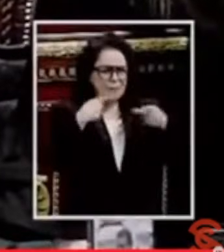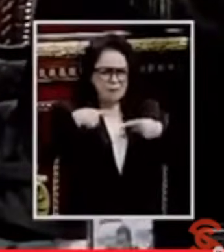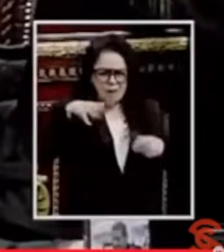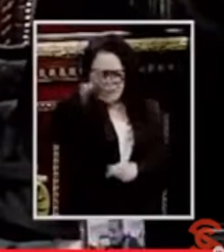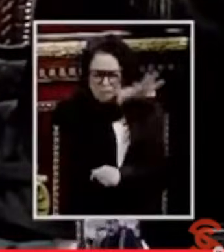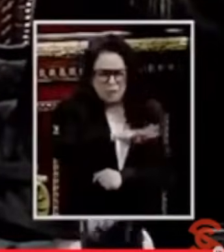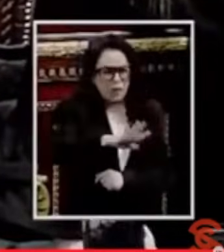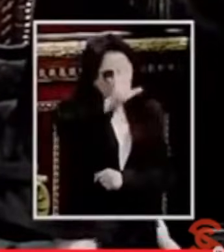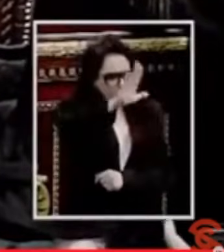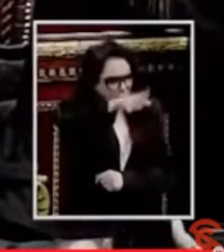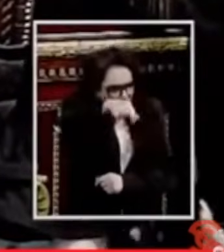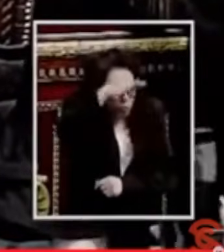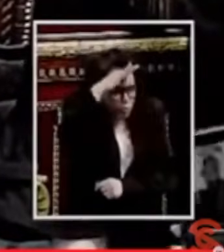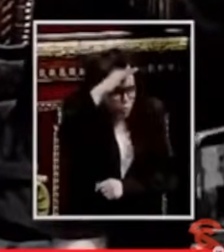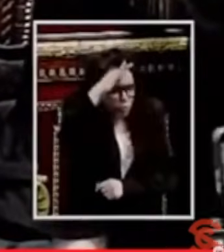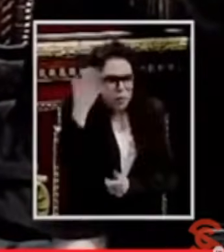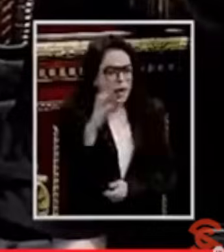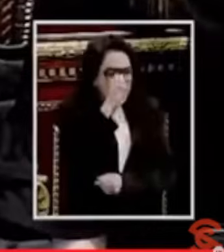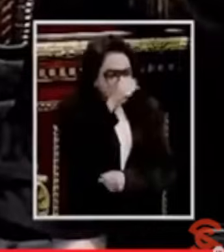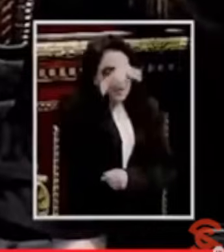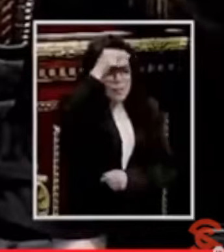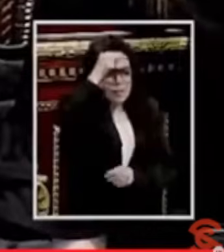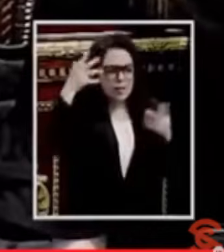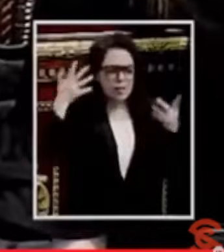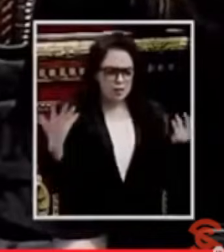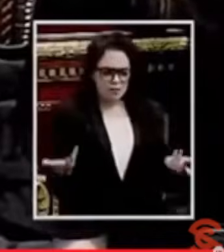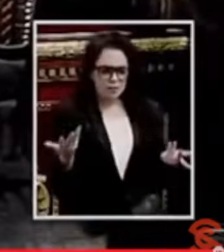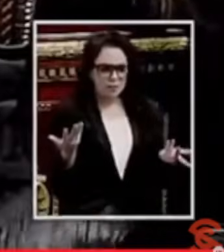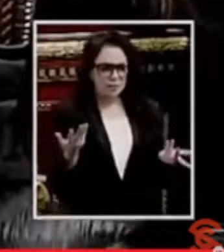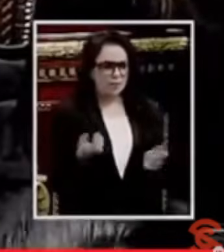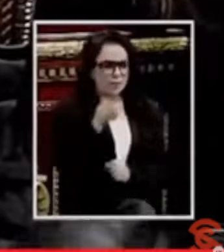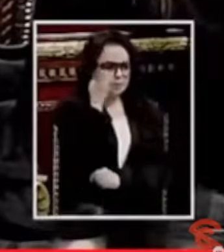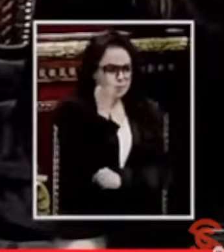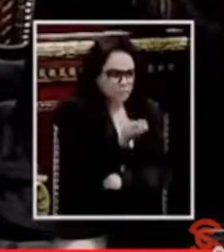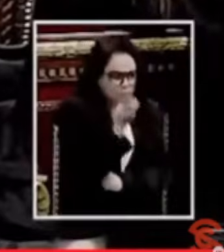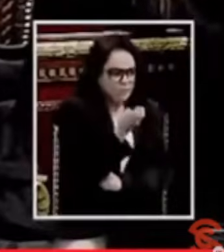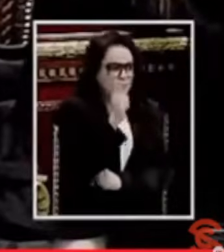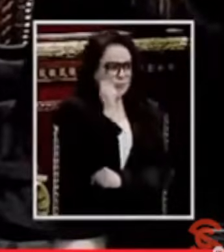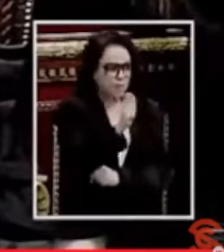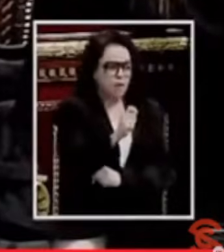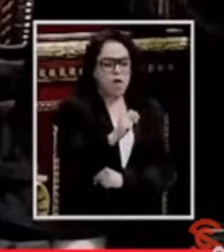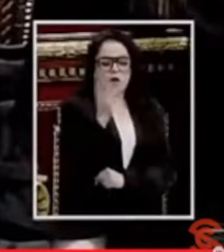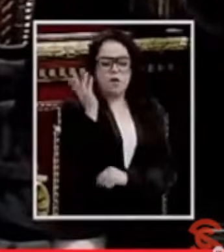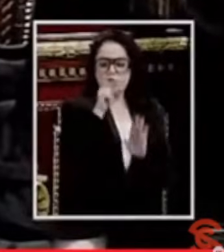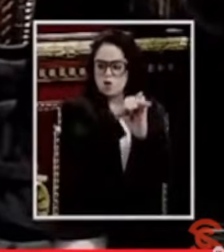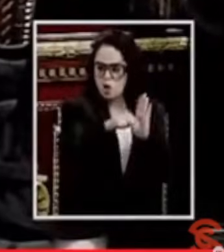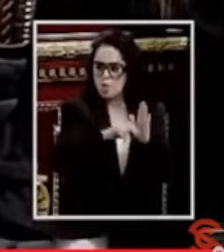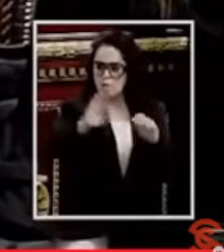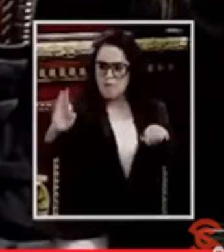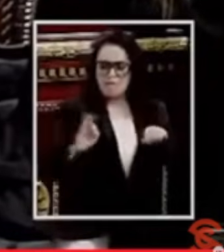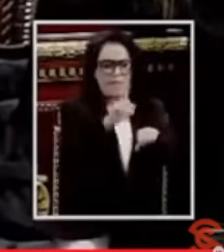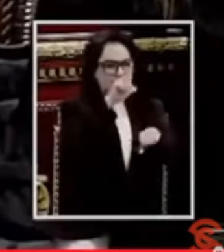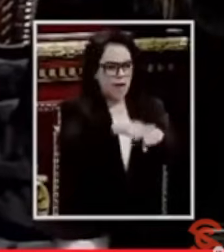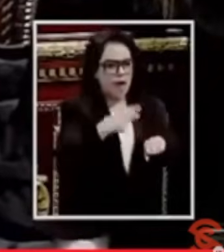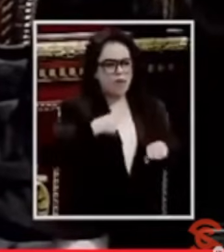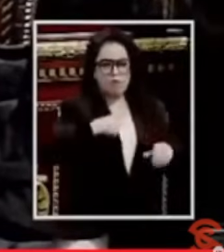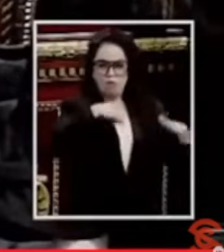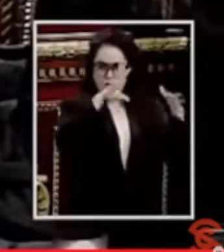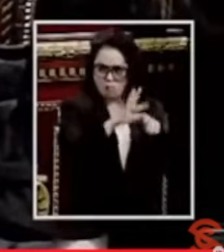no sé qué sea, porque definitivamente pues no hay una propuesta